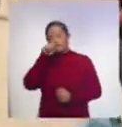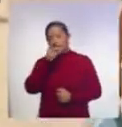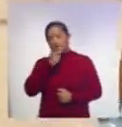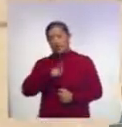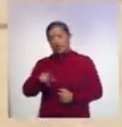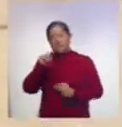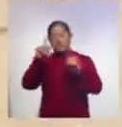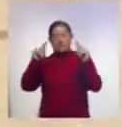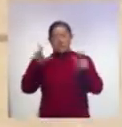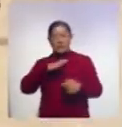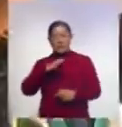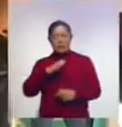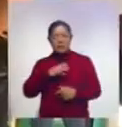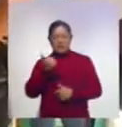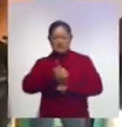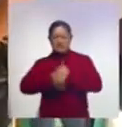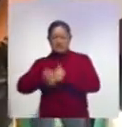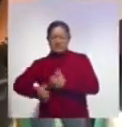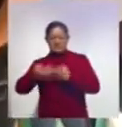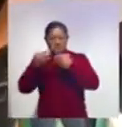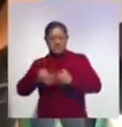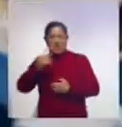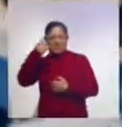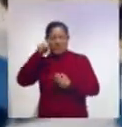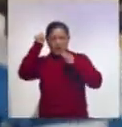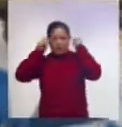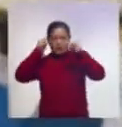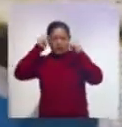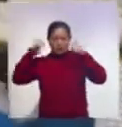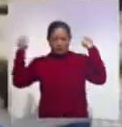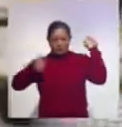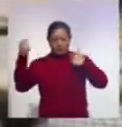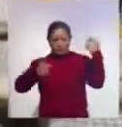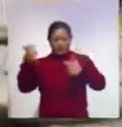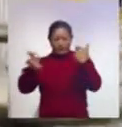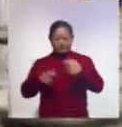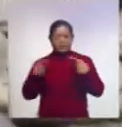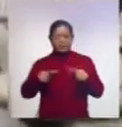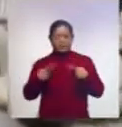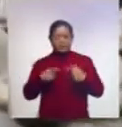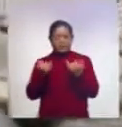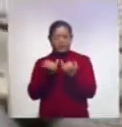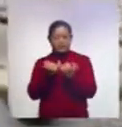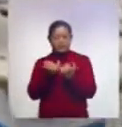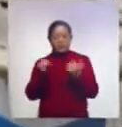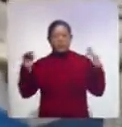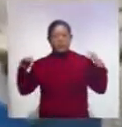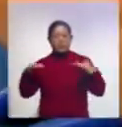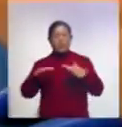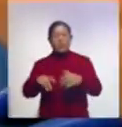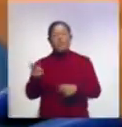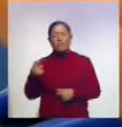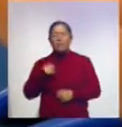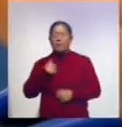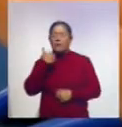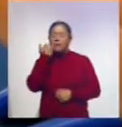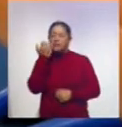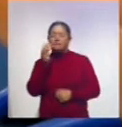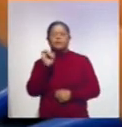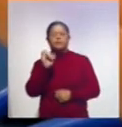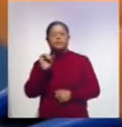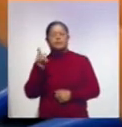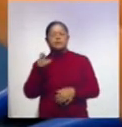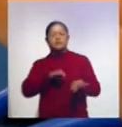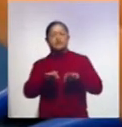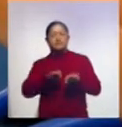cuenta con fortalezas competitivas para atraer turismo e inversiones, por lo que manifestó su disposición de colaborar con la